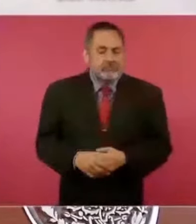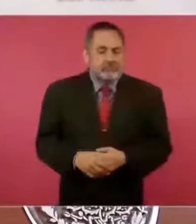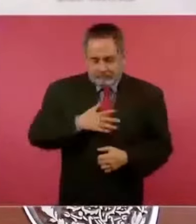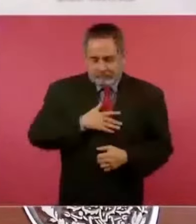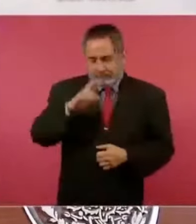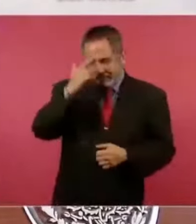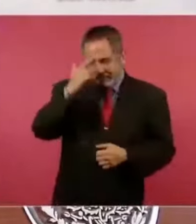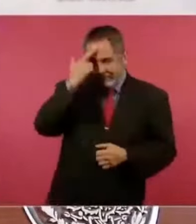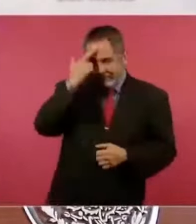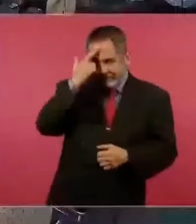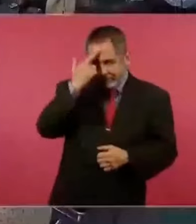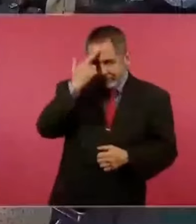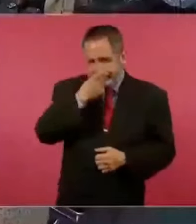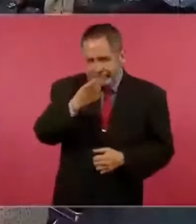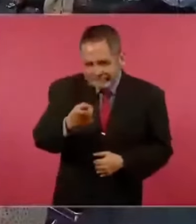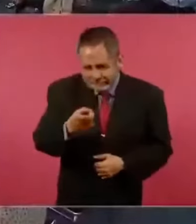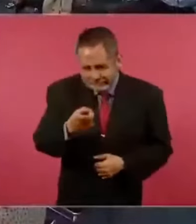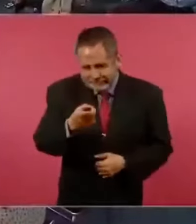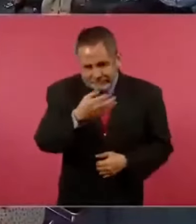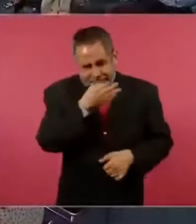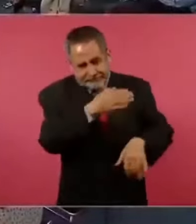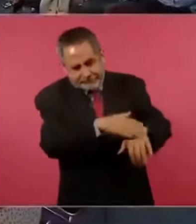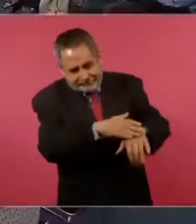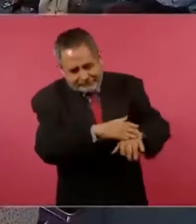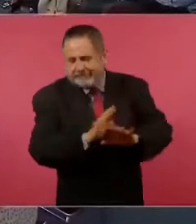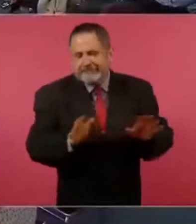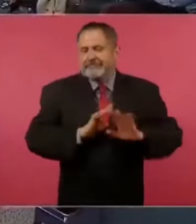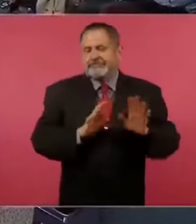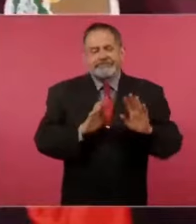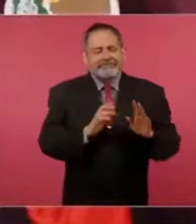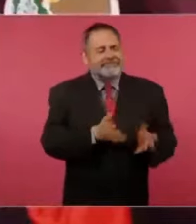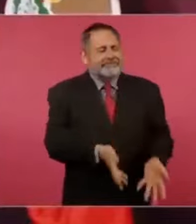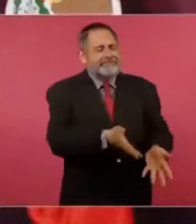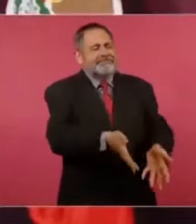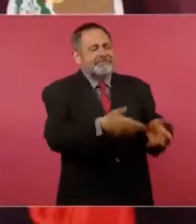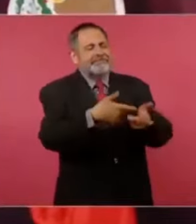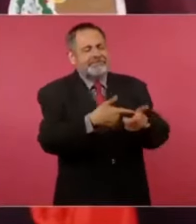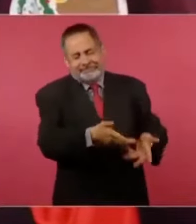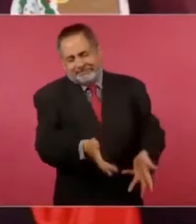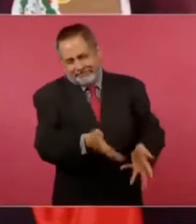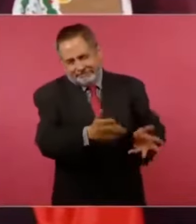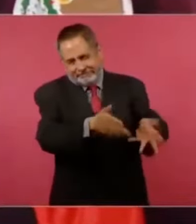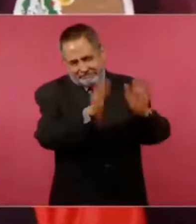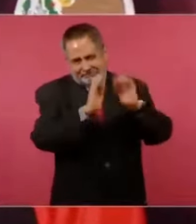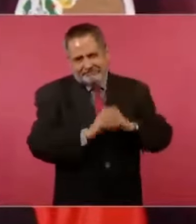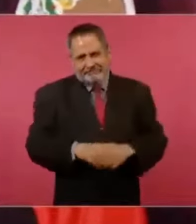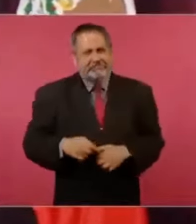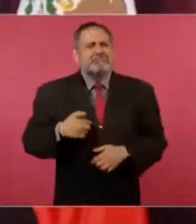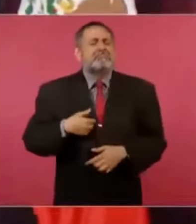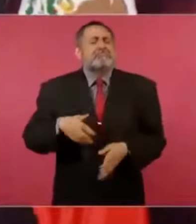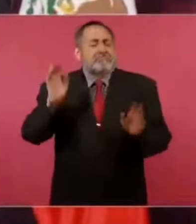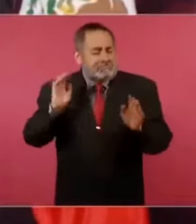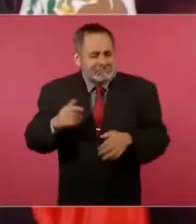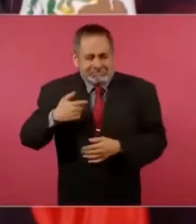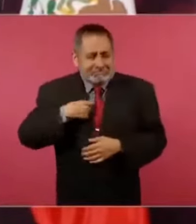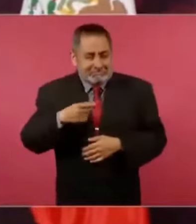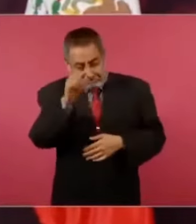recordarles algo, pero no, que sigan su camino. Además, yo qué tengo que